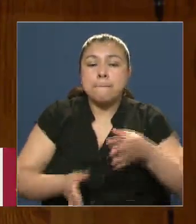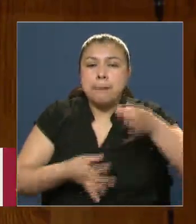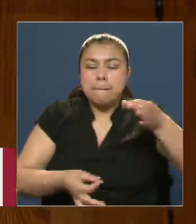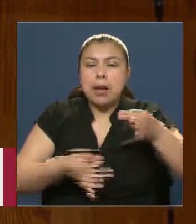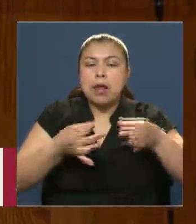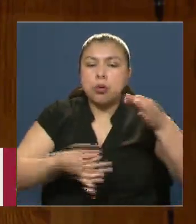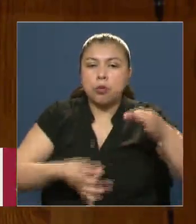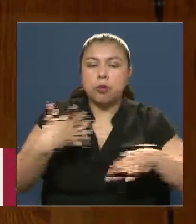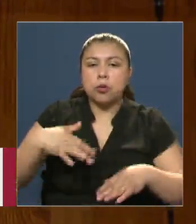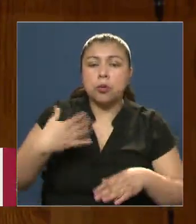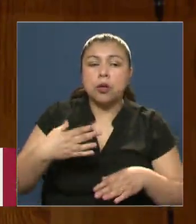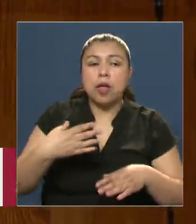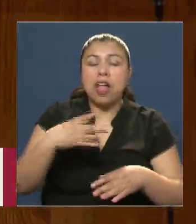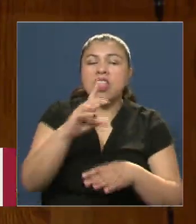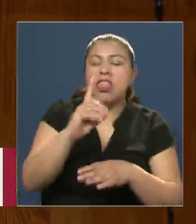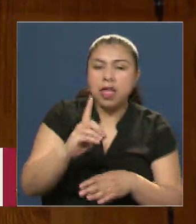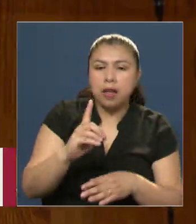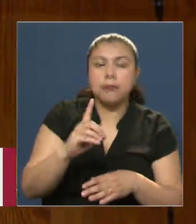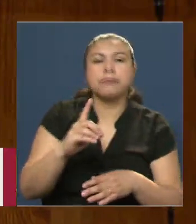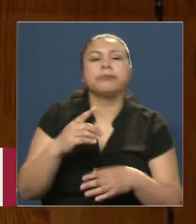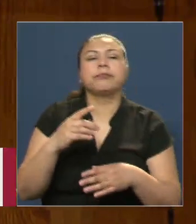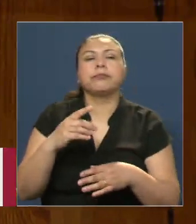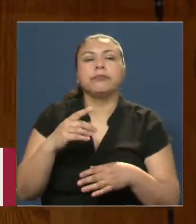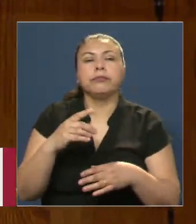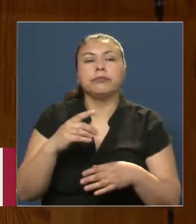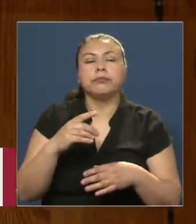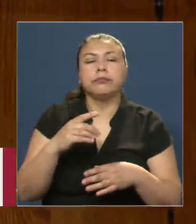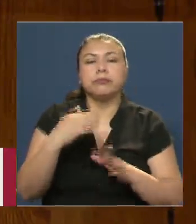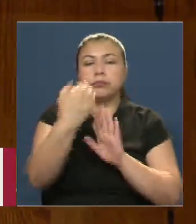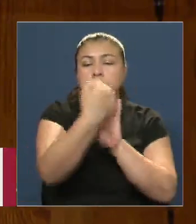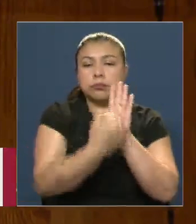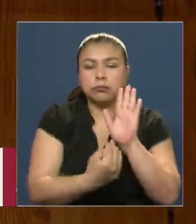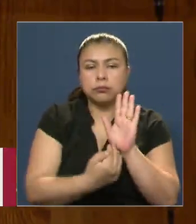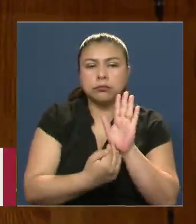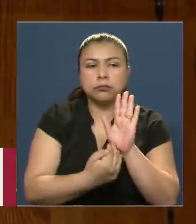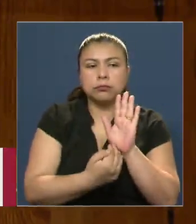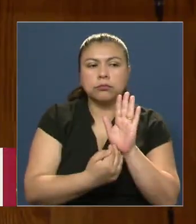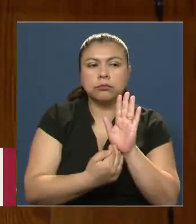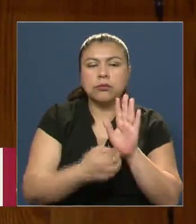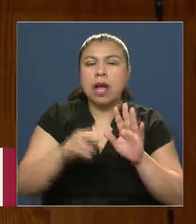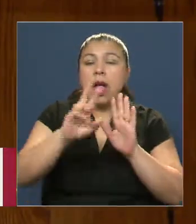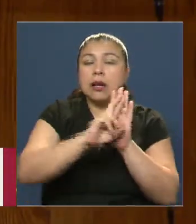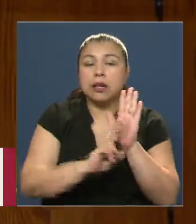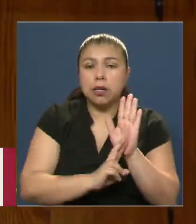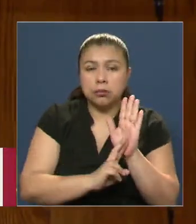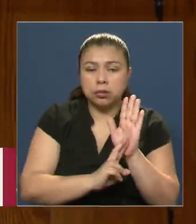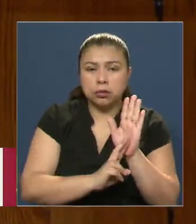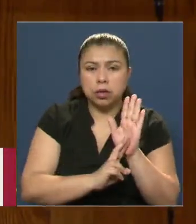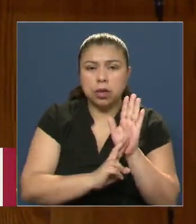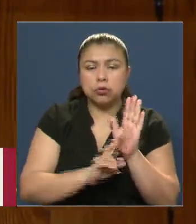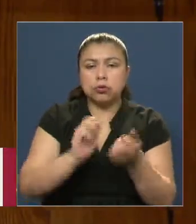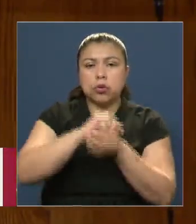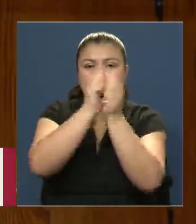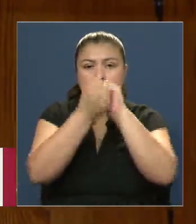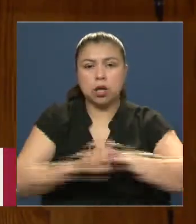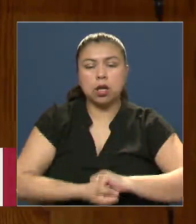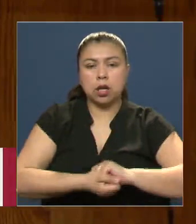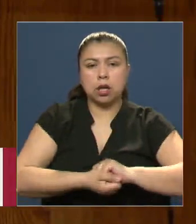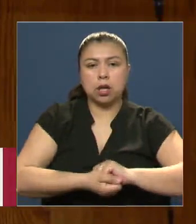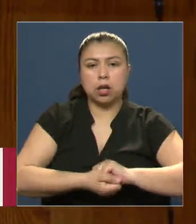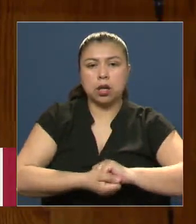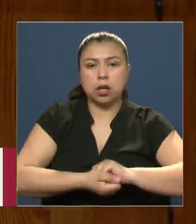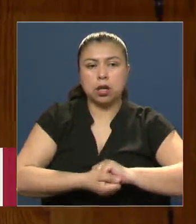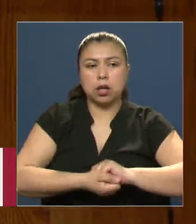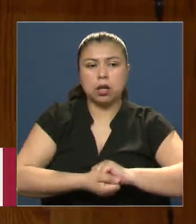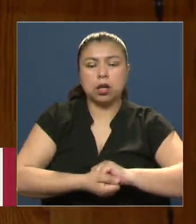oficiales. D, idénticas facilidades en cuanto a reglamentación de cambios que las concedidas a